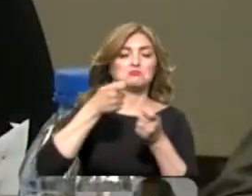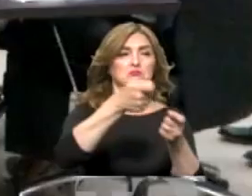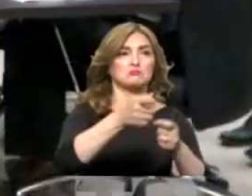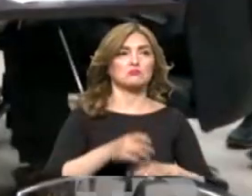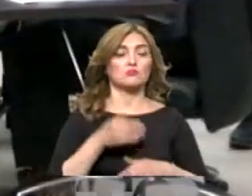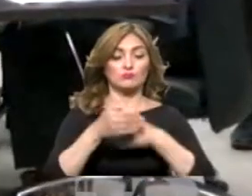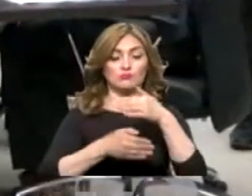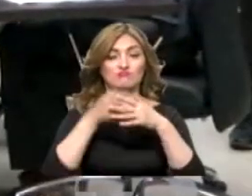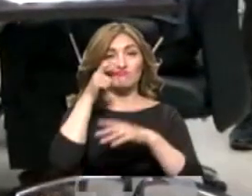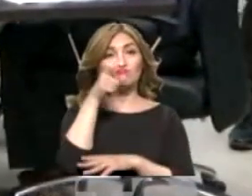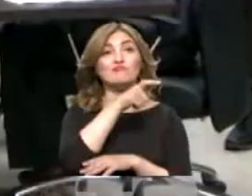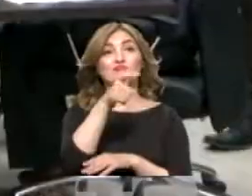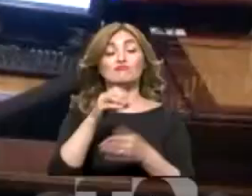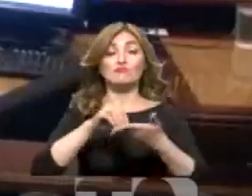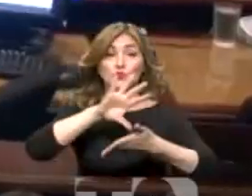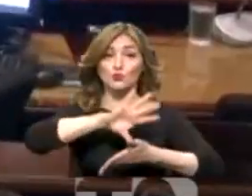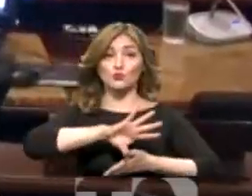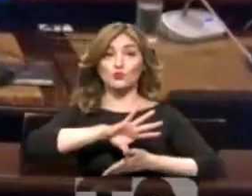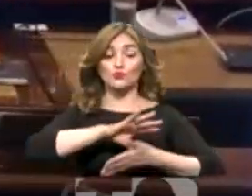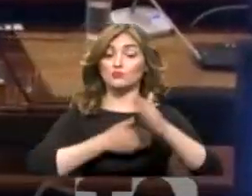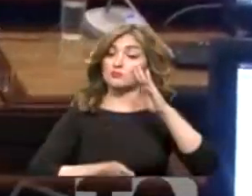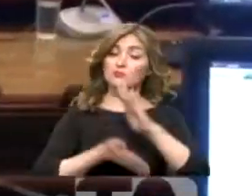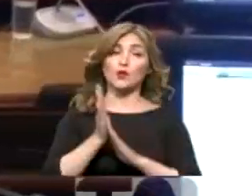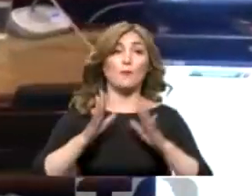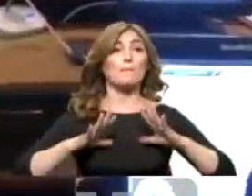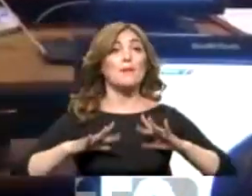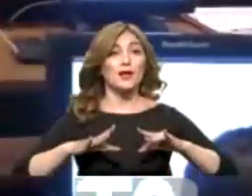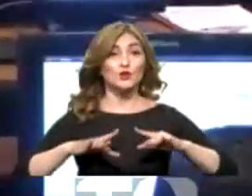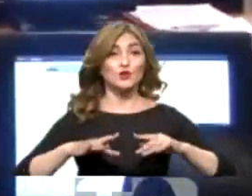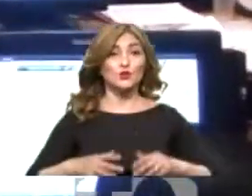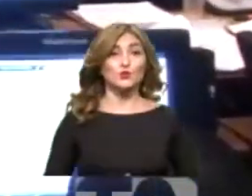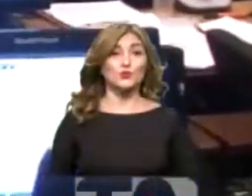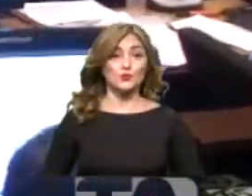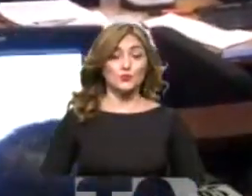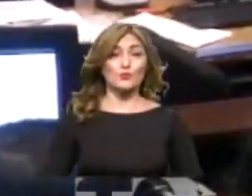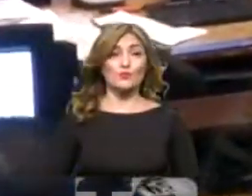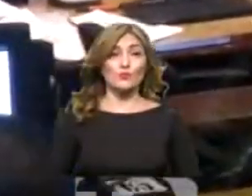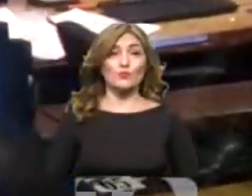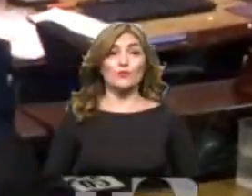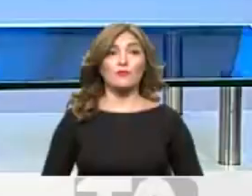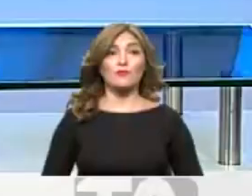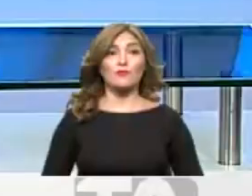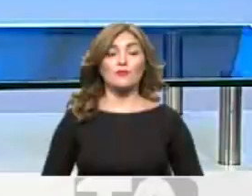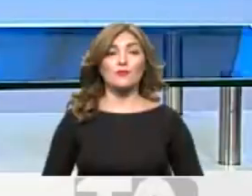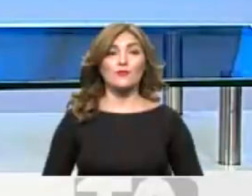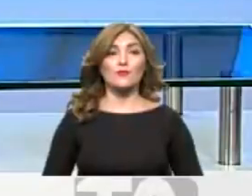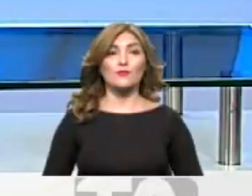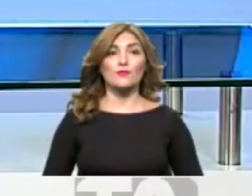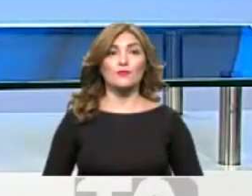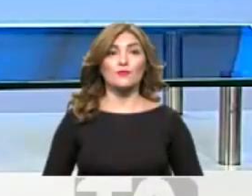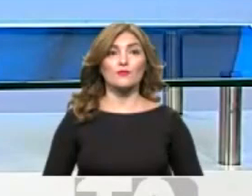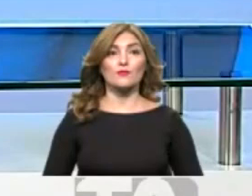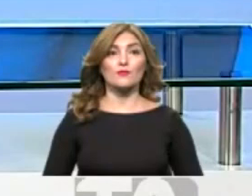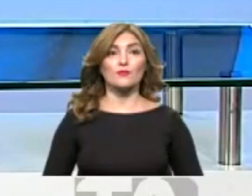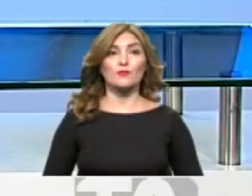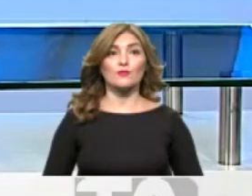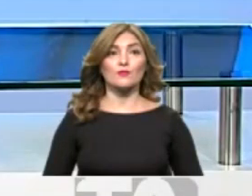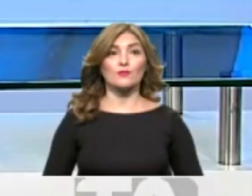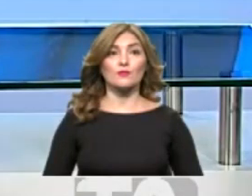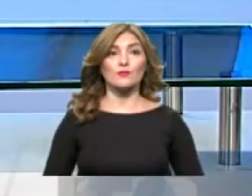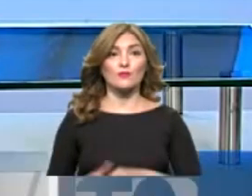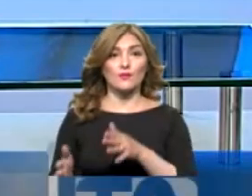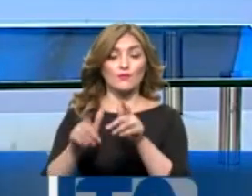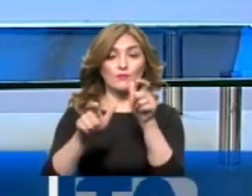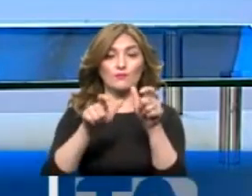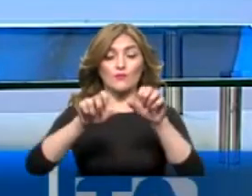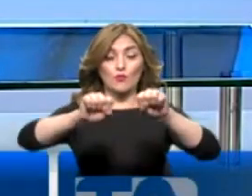procesos de fiscalización, la Asamblea se va de receso legislativo. En Quito, Andrea Sabaniego, 24 horas. Y